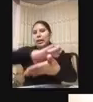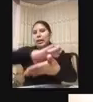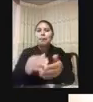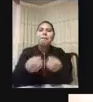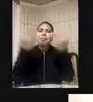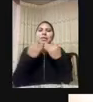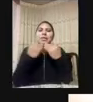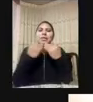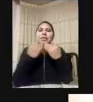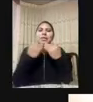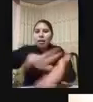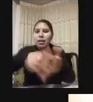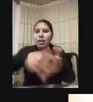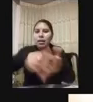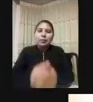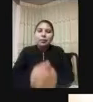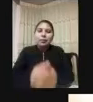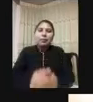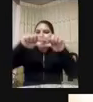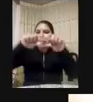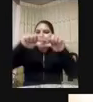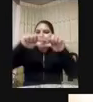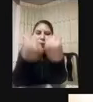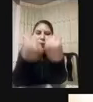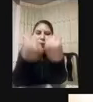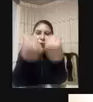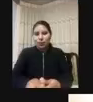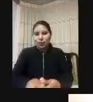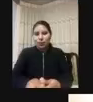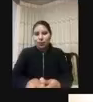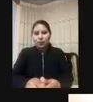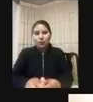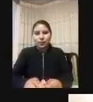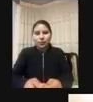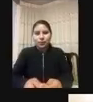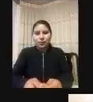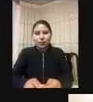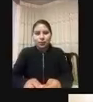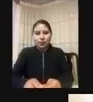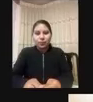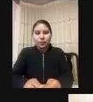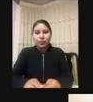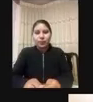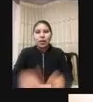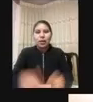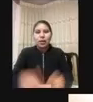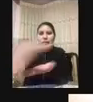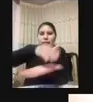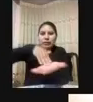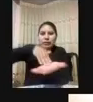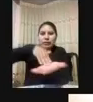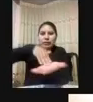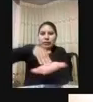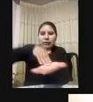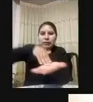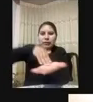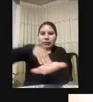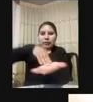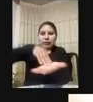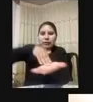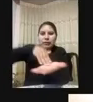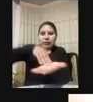equipo multidisciplinario del Centro de Educación Especial Virgen Niña, que en coordinación con el Gobierno Autónomo Municipal de El Alto y